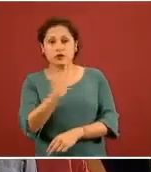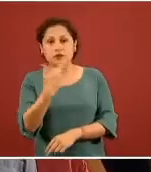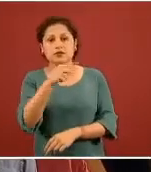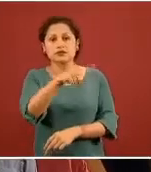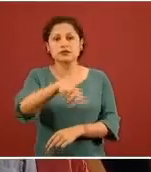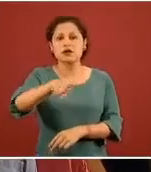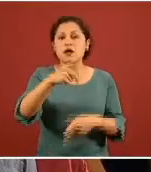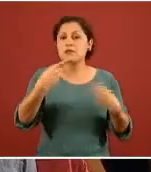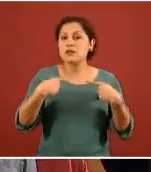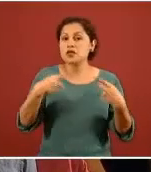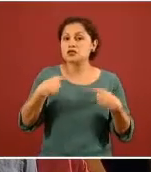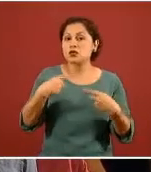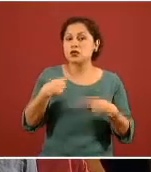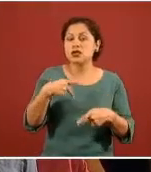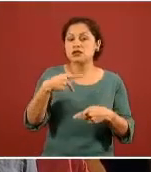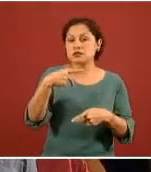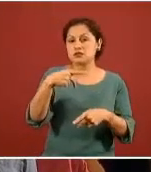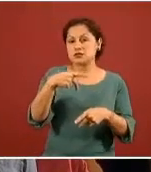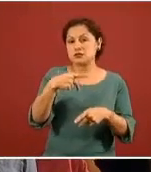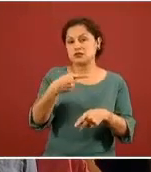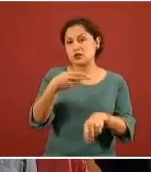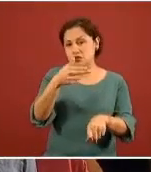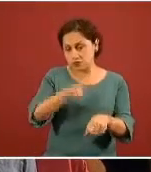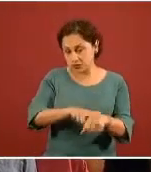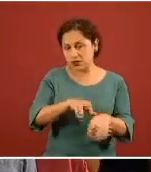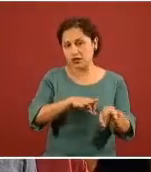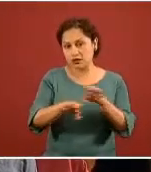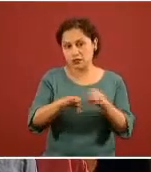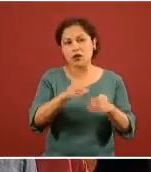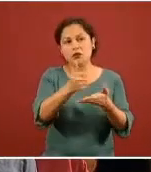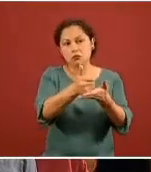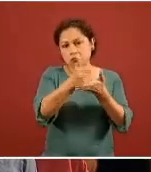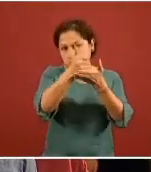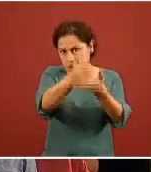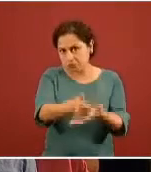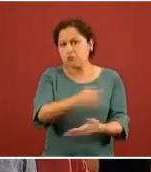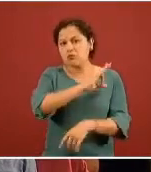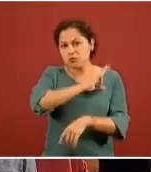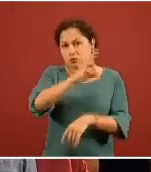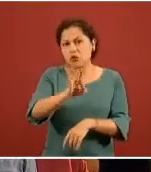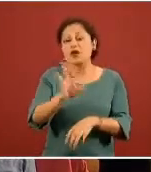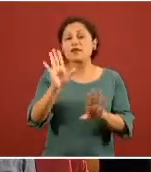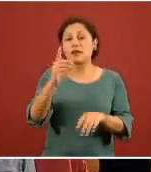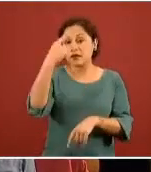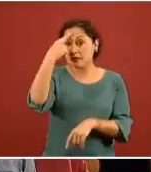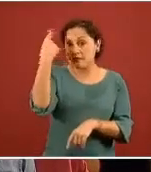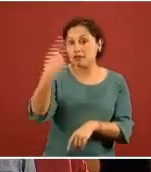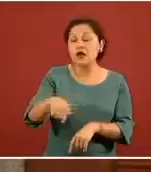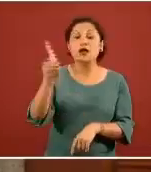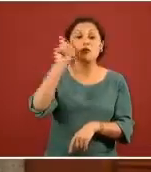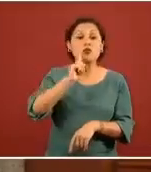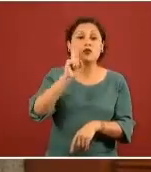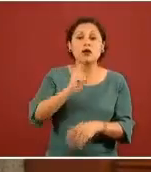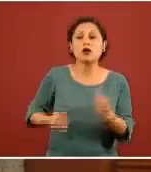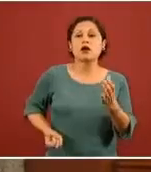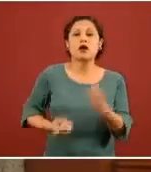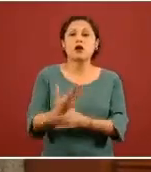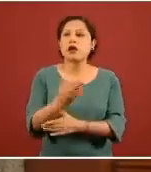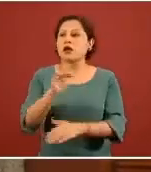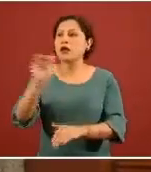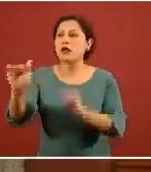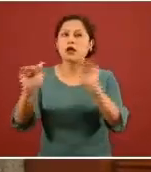de atención y no requerir que la mujer salga de su casa para, por ejemplo, responder alguna